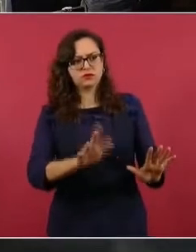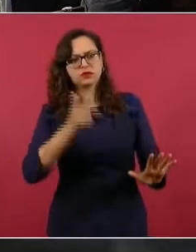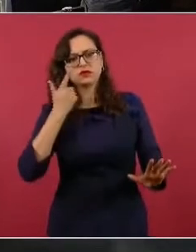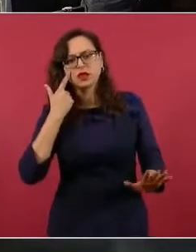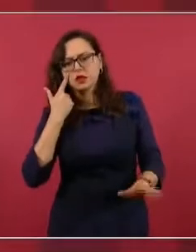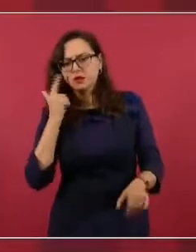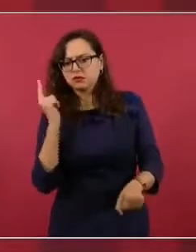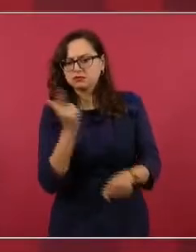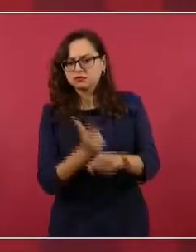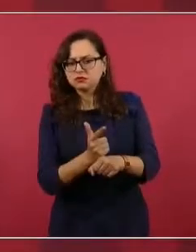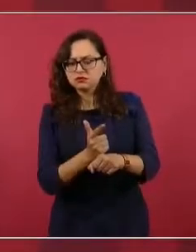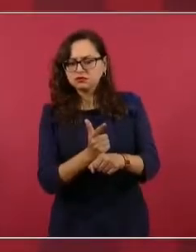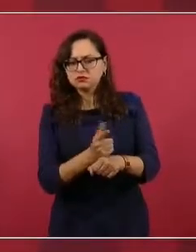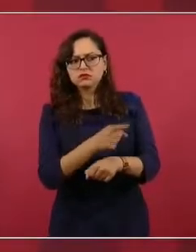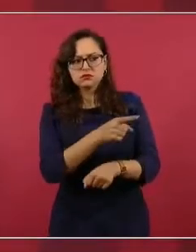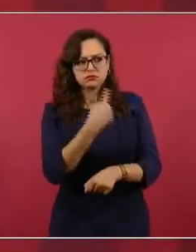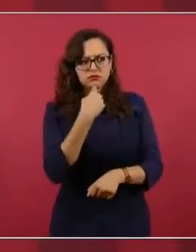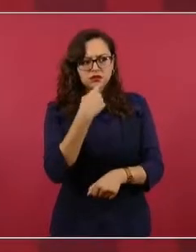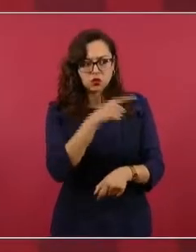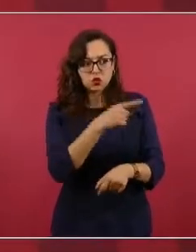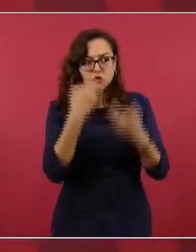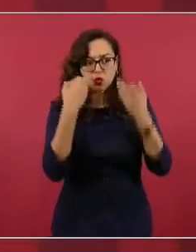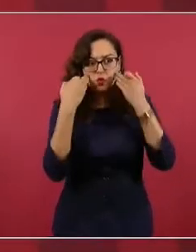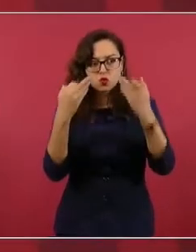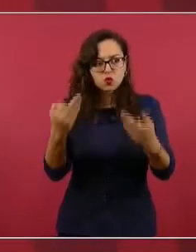de suspender denuncias